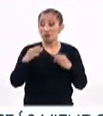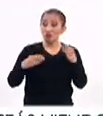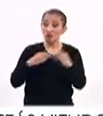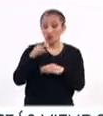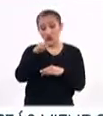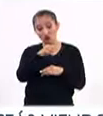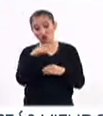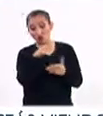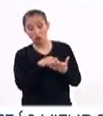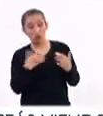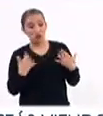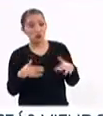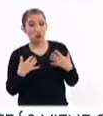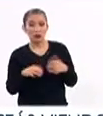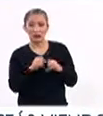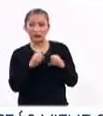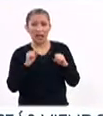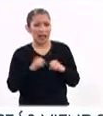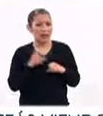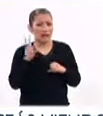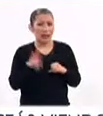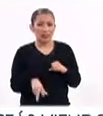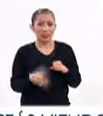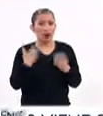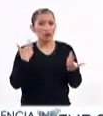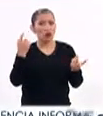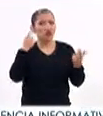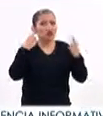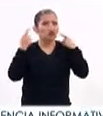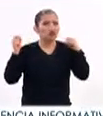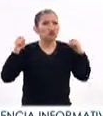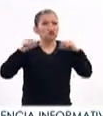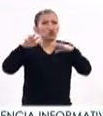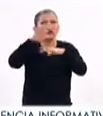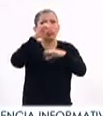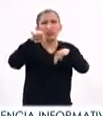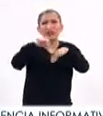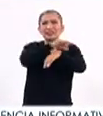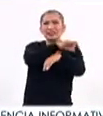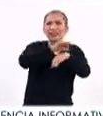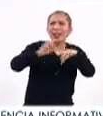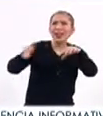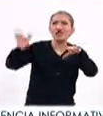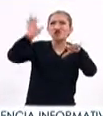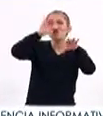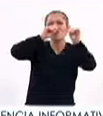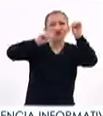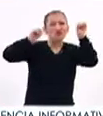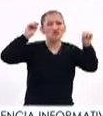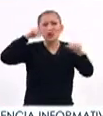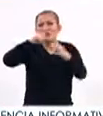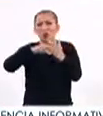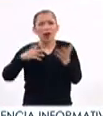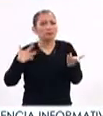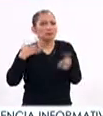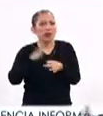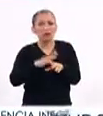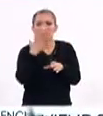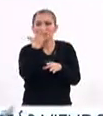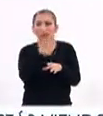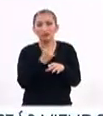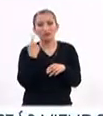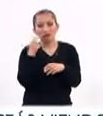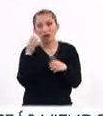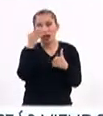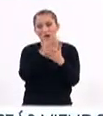mundo es una de las salas que verdaderamente en cuanto a acústica, diseño, estancia y todo es de las más agradables